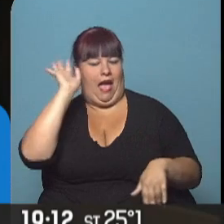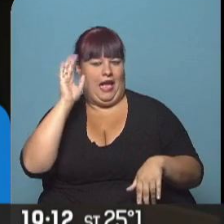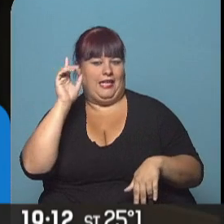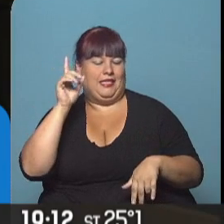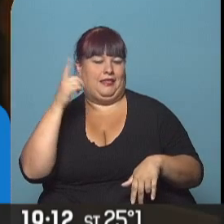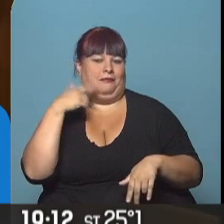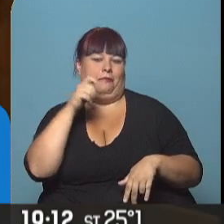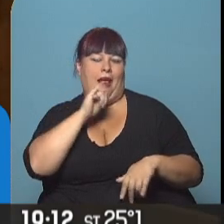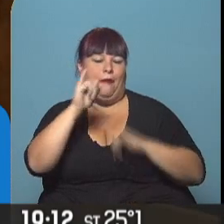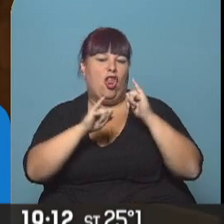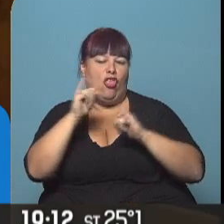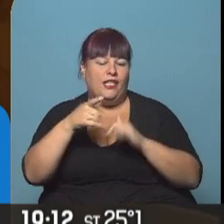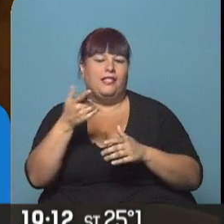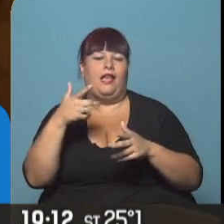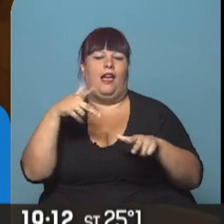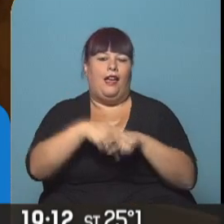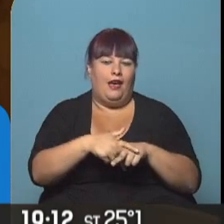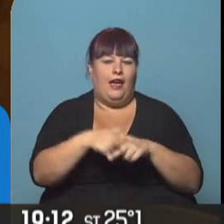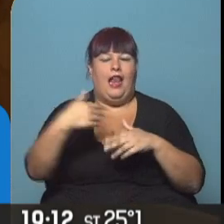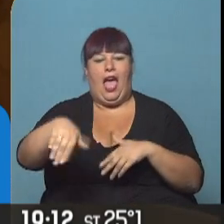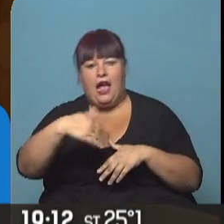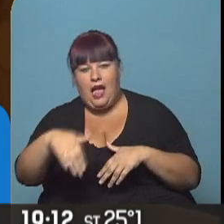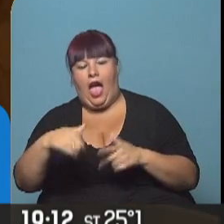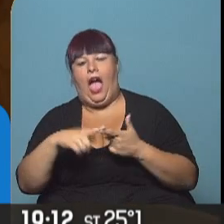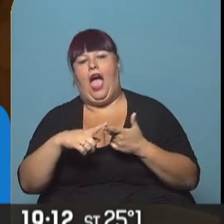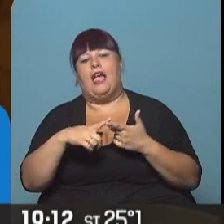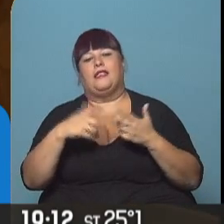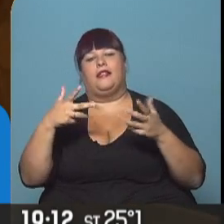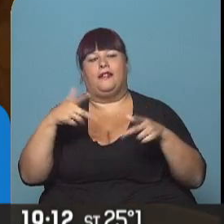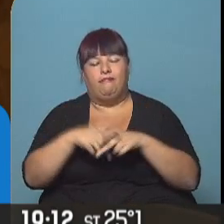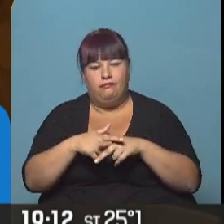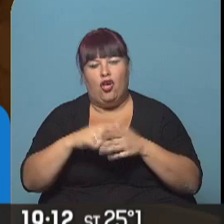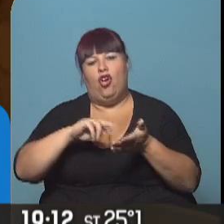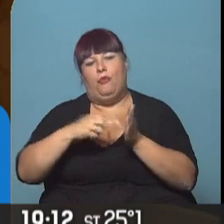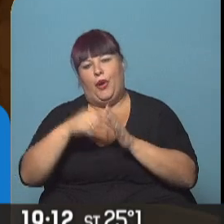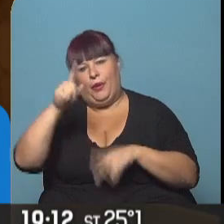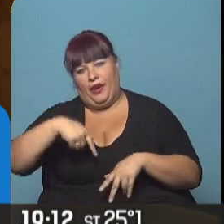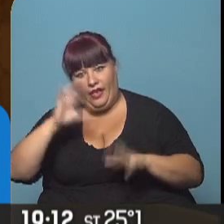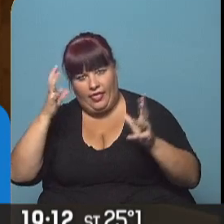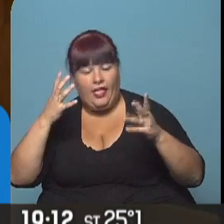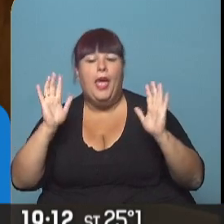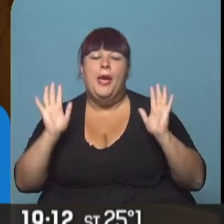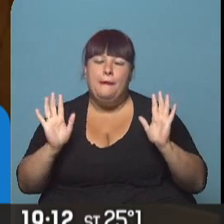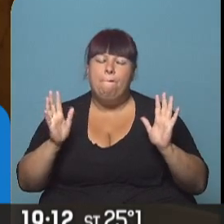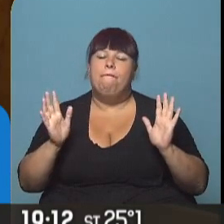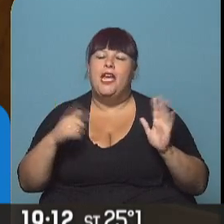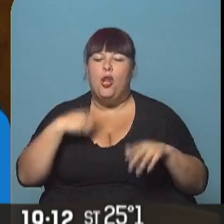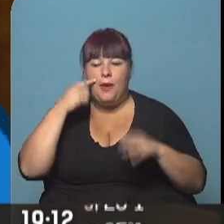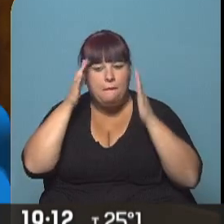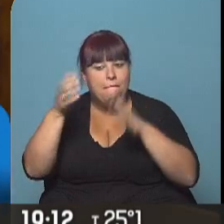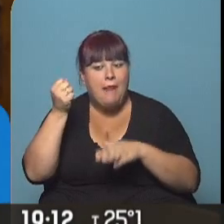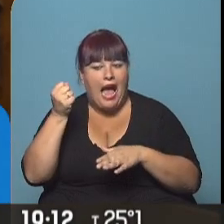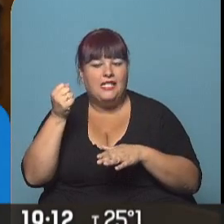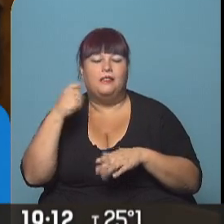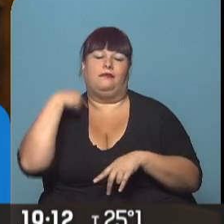las coberturas, que son las obstrucciones del tránsito y los incordios que pueda generar, pero creo que la atención va a estar más que